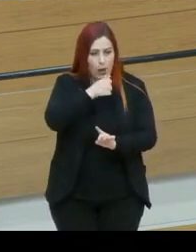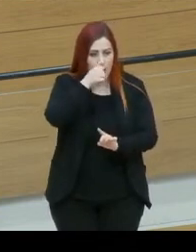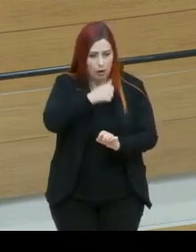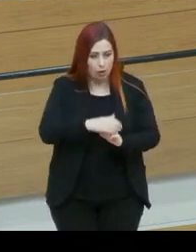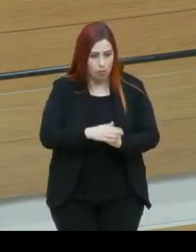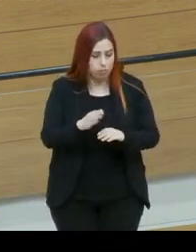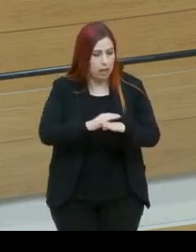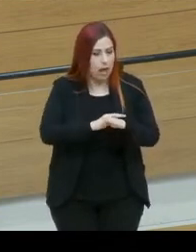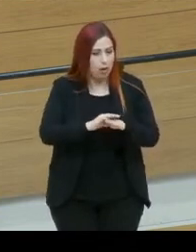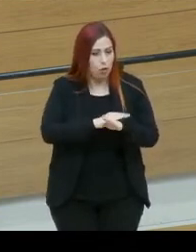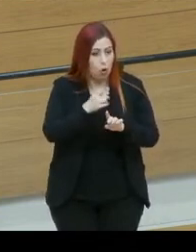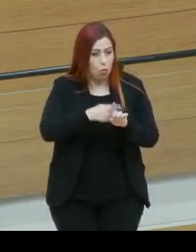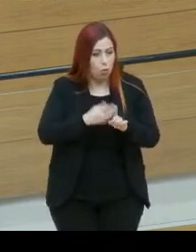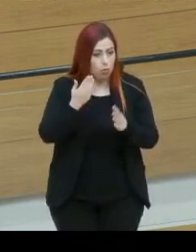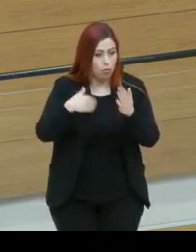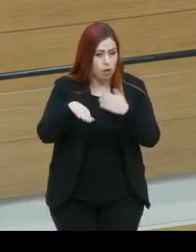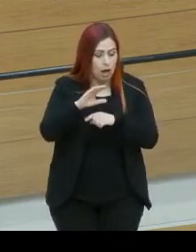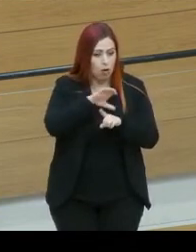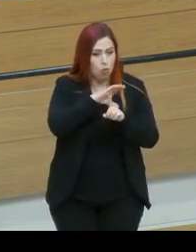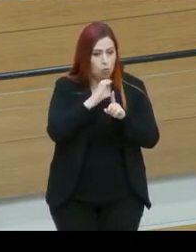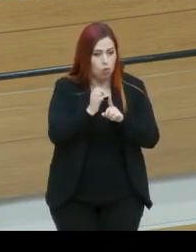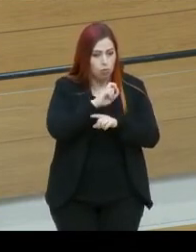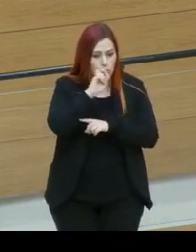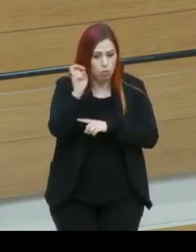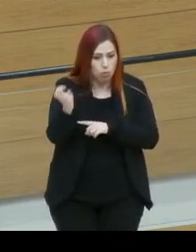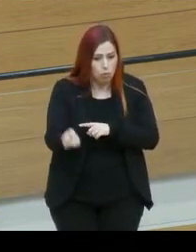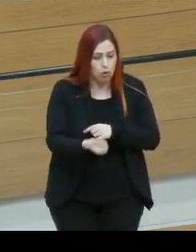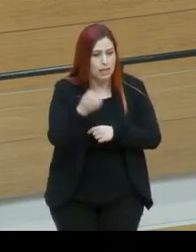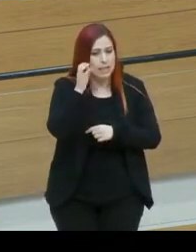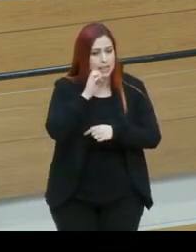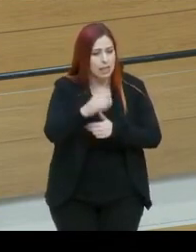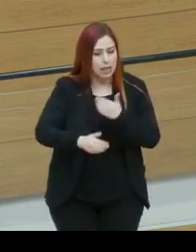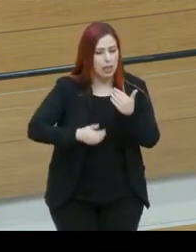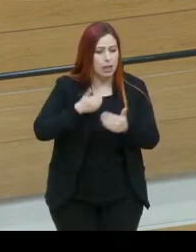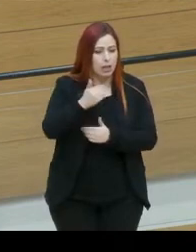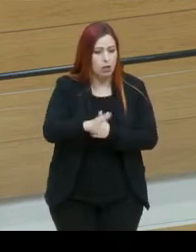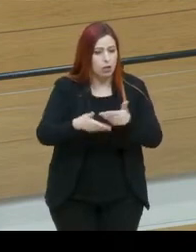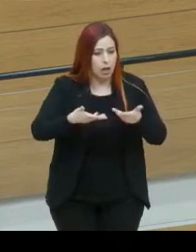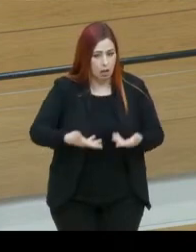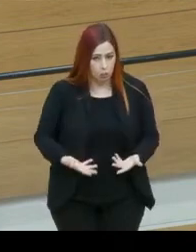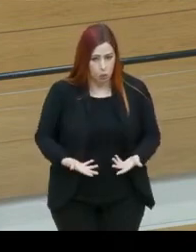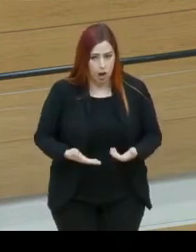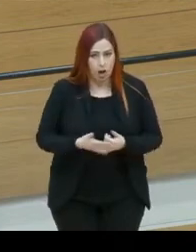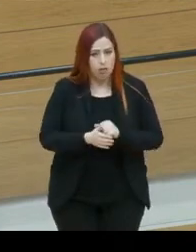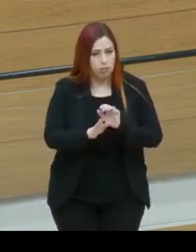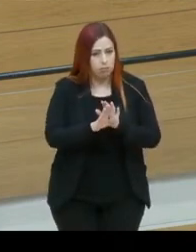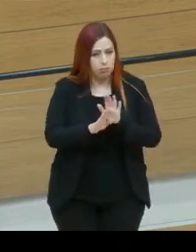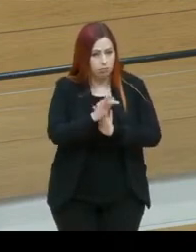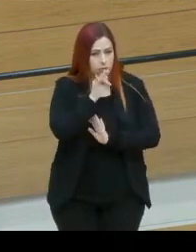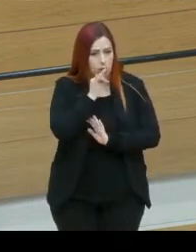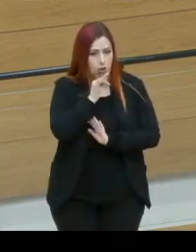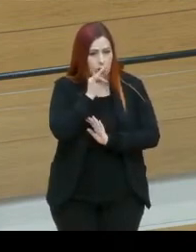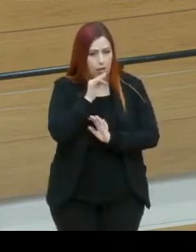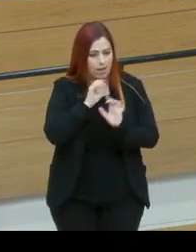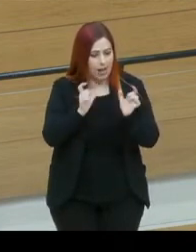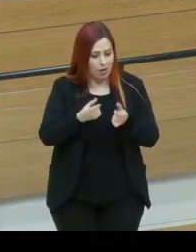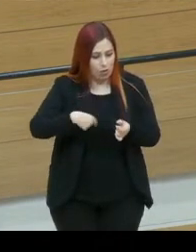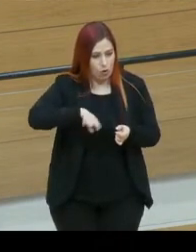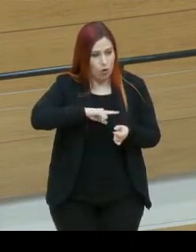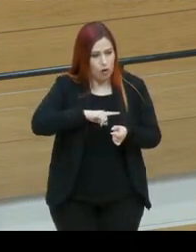el alcohol se ha utilizado en muchas culturas ampliamente durante siglos y actualmente sigue muy presente en nuestras